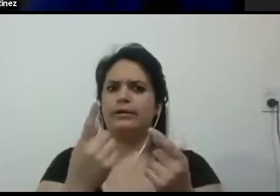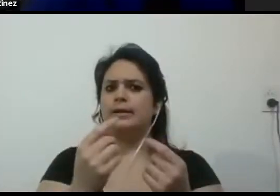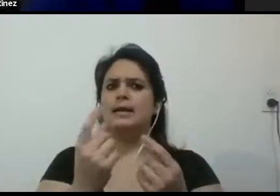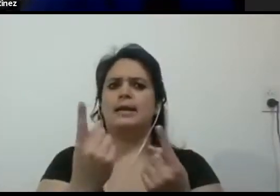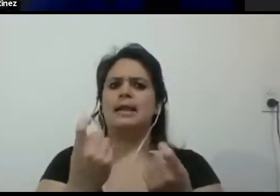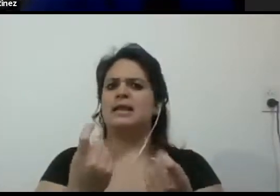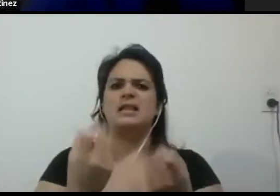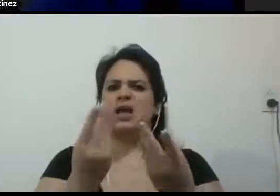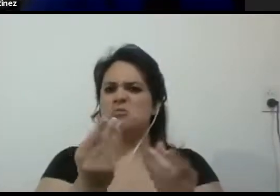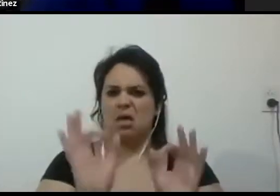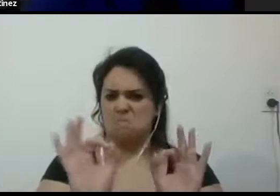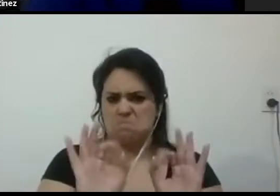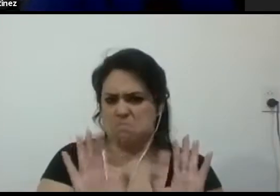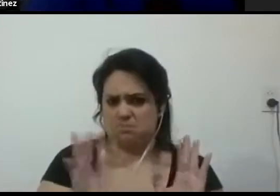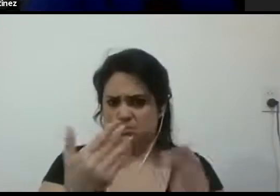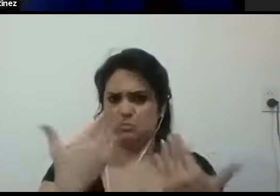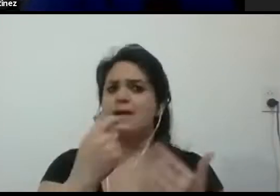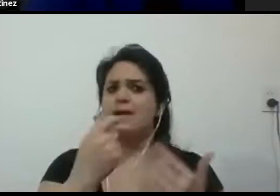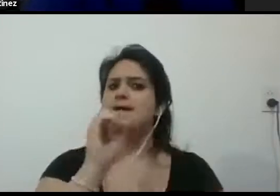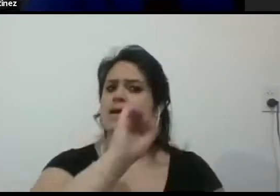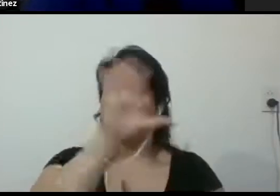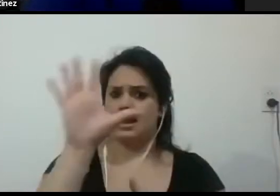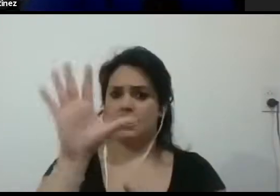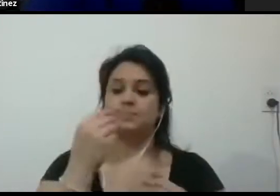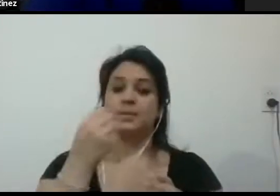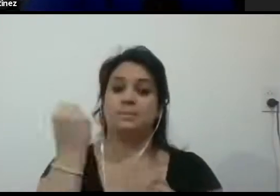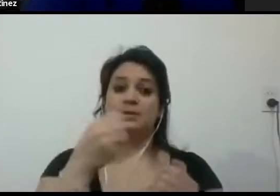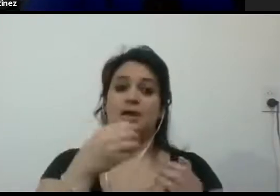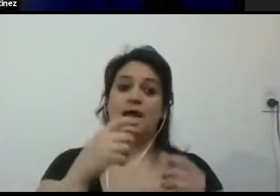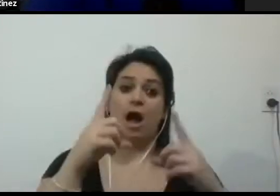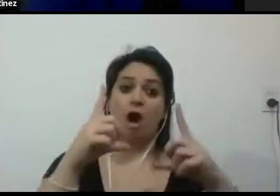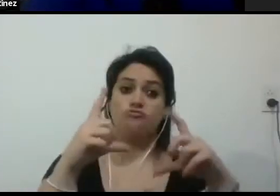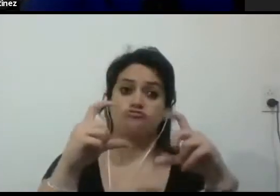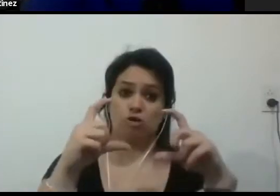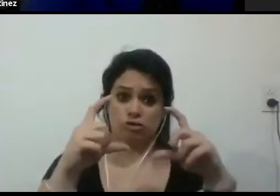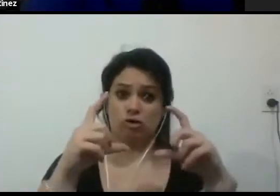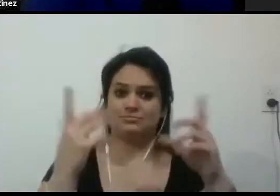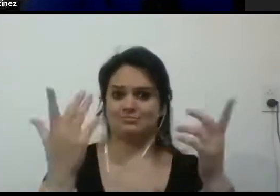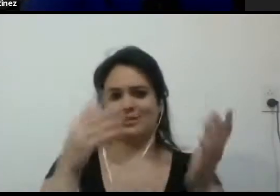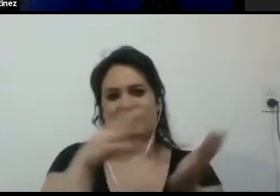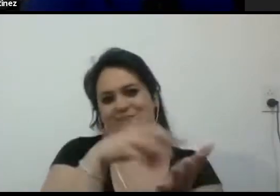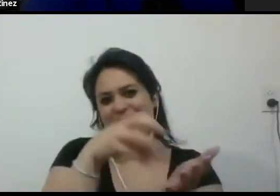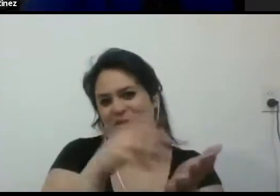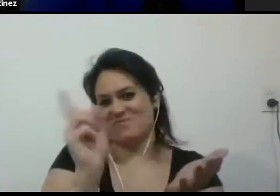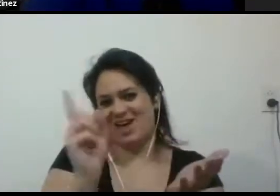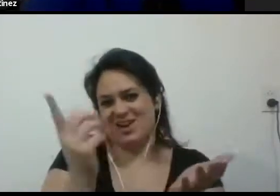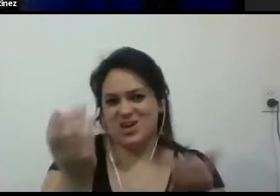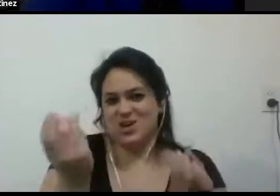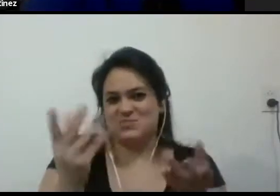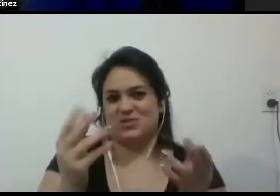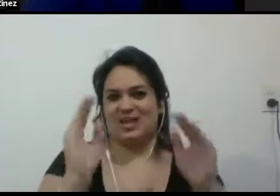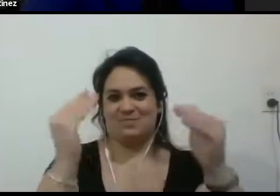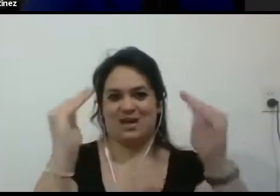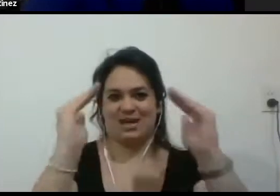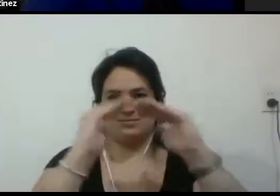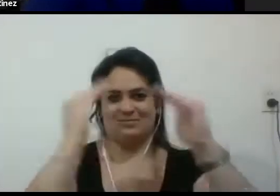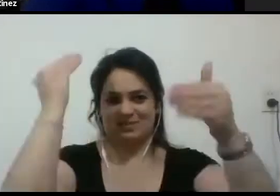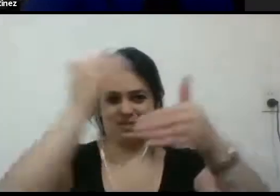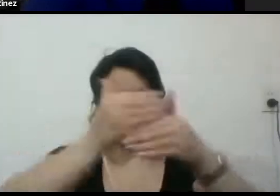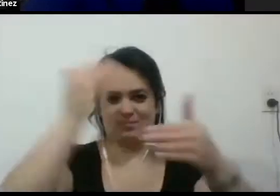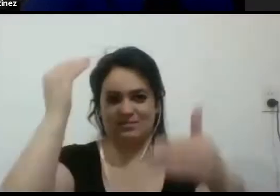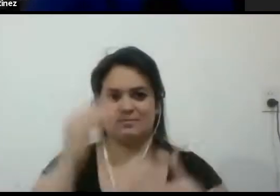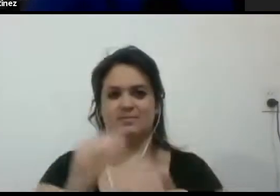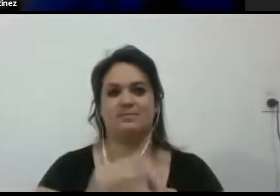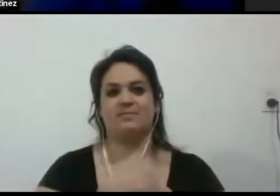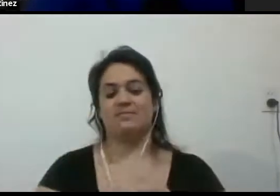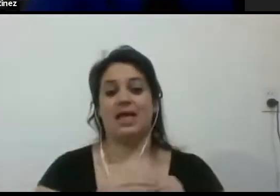lo importante es tener una fotocopia o una foto en este momento que estamos con todos con buenas cámaras los celulares del